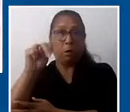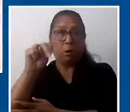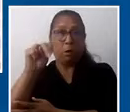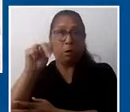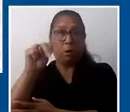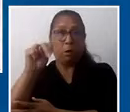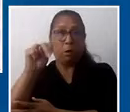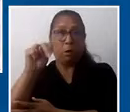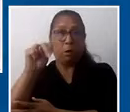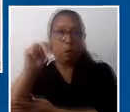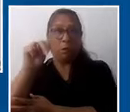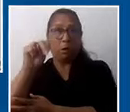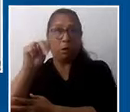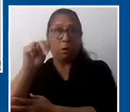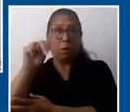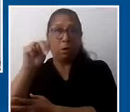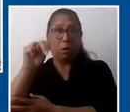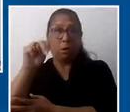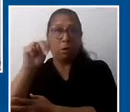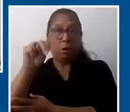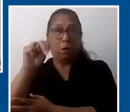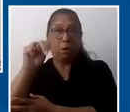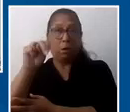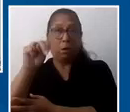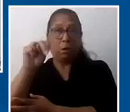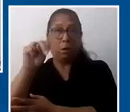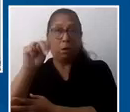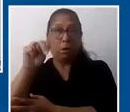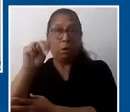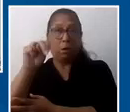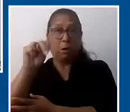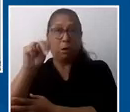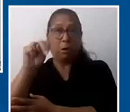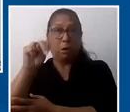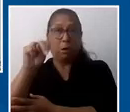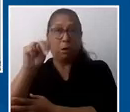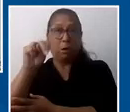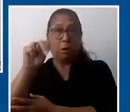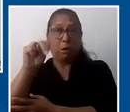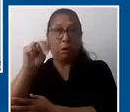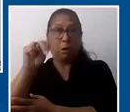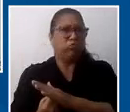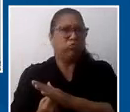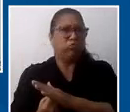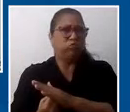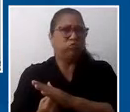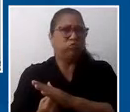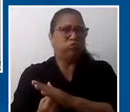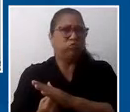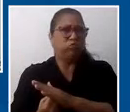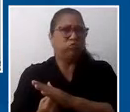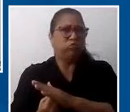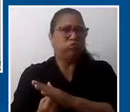acudir un padre o madre de familia a denunciar si se vulneran los derechos de su hija o hijo con discapacidad?